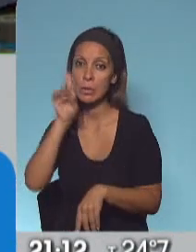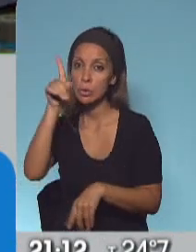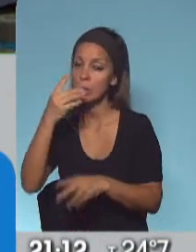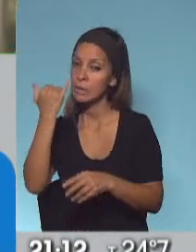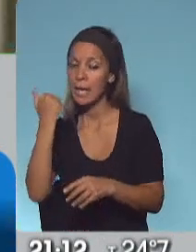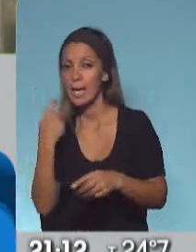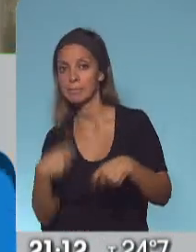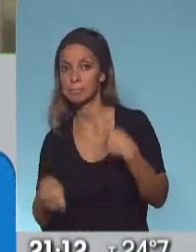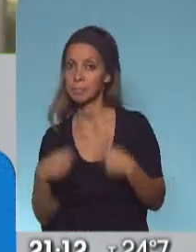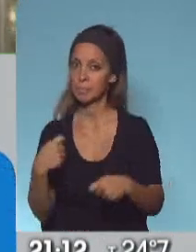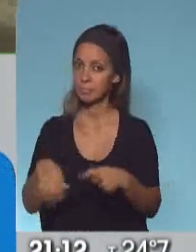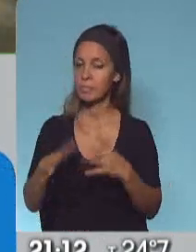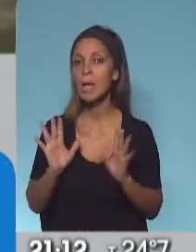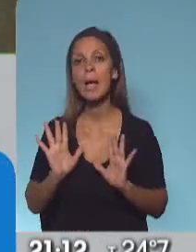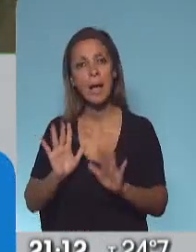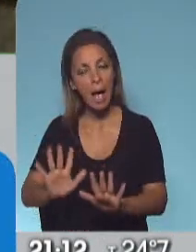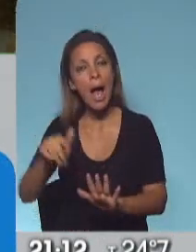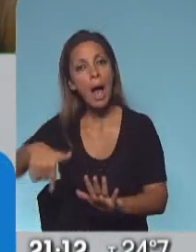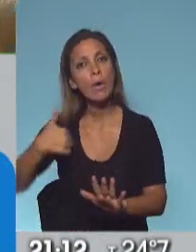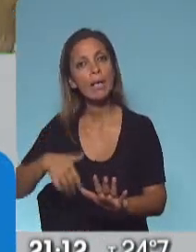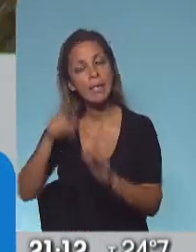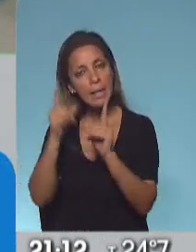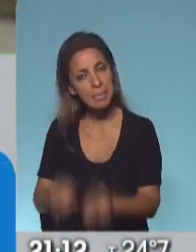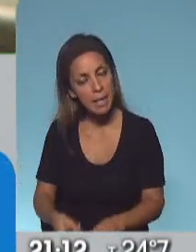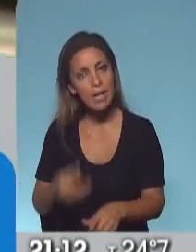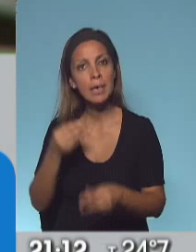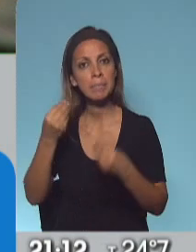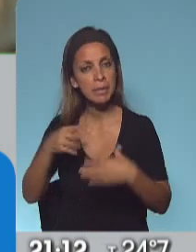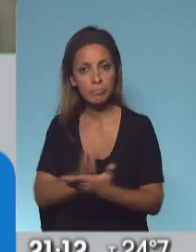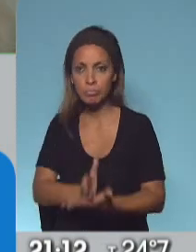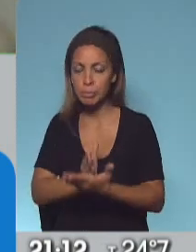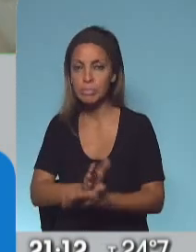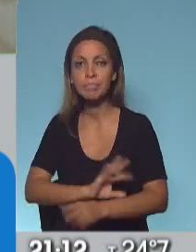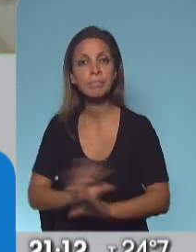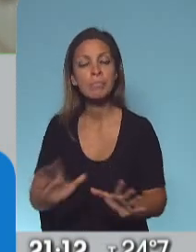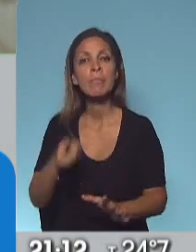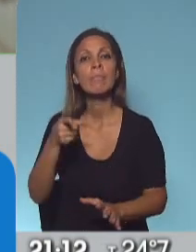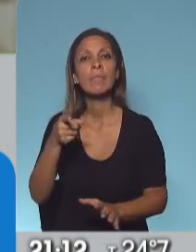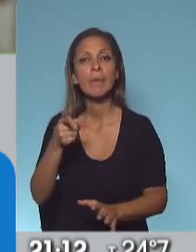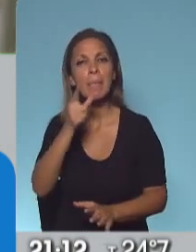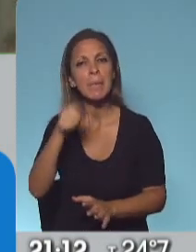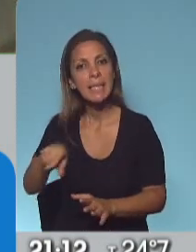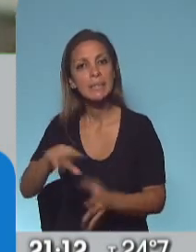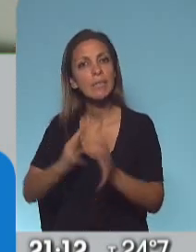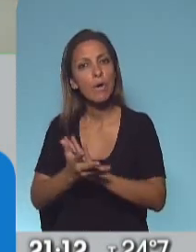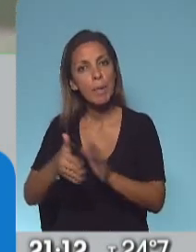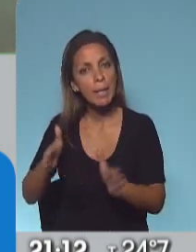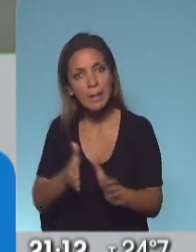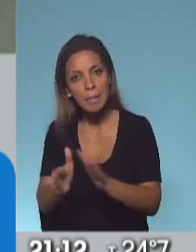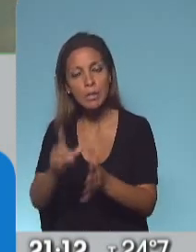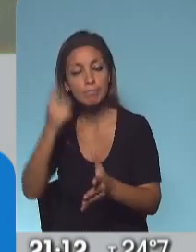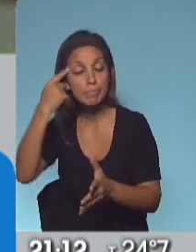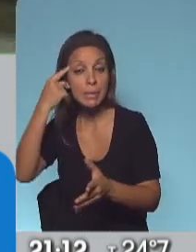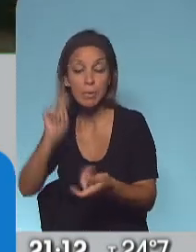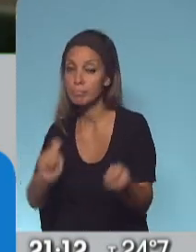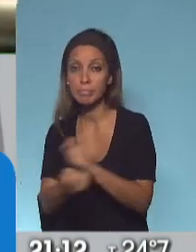con mucha potencia, Argentina también lo está haciendo, y me parece que va por ahí, ¿no? Que este replanteo de la lógica de